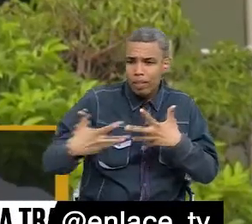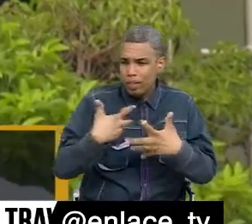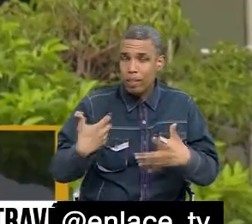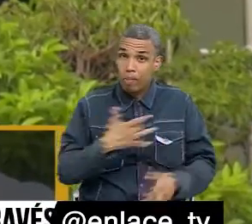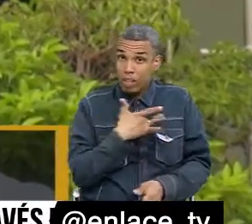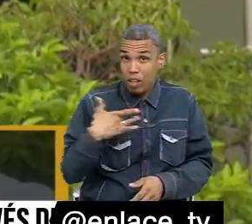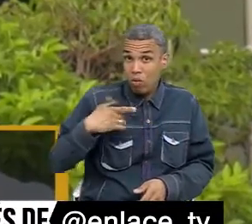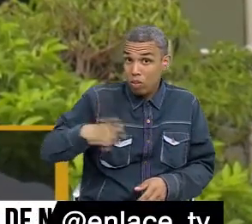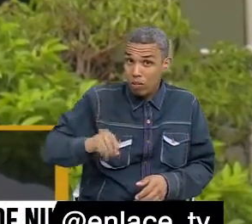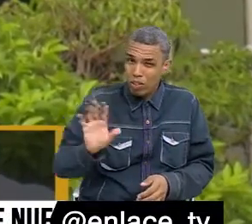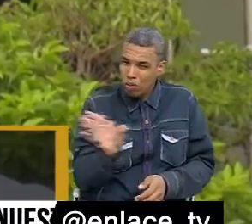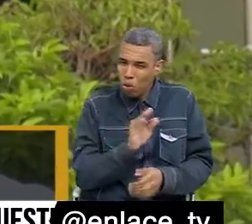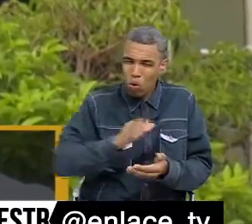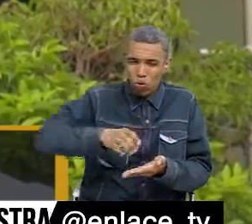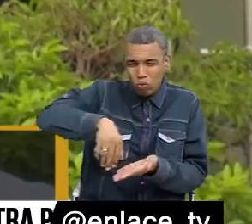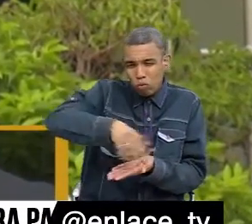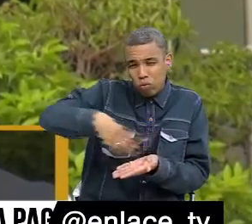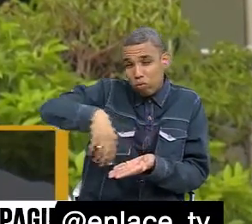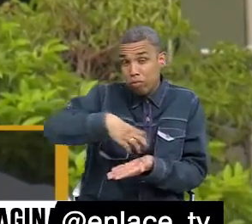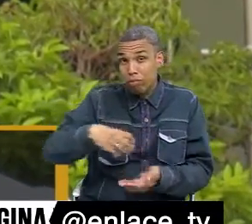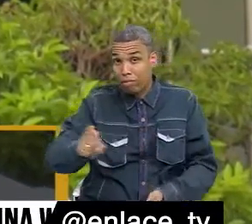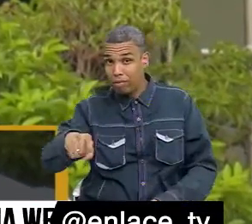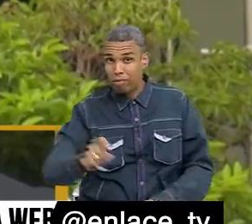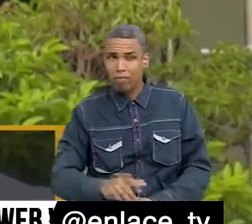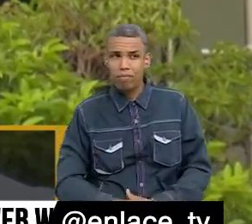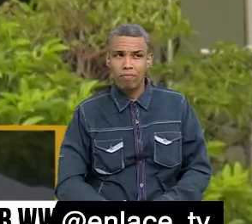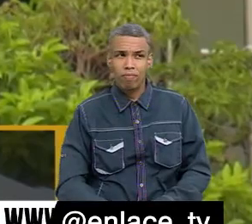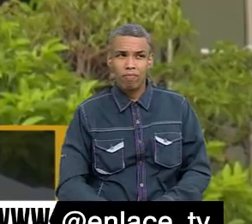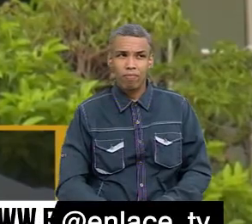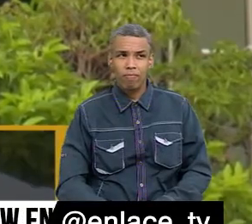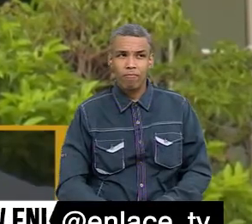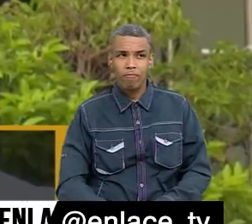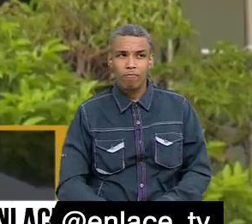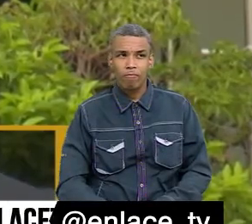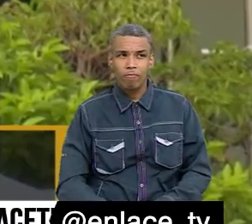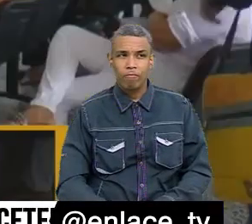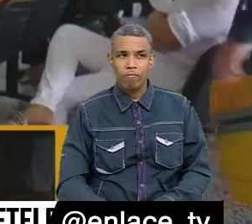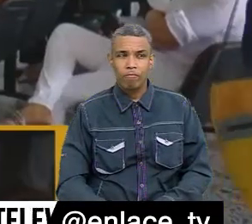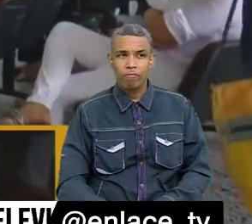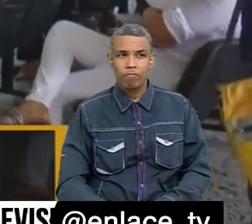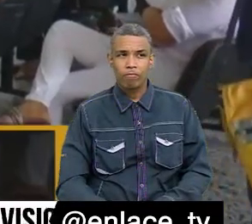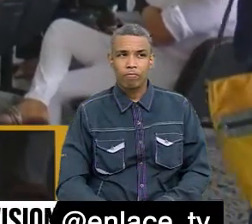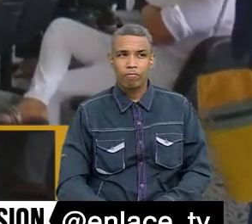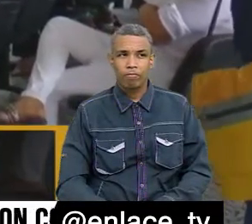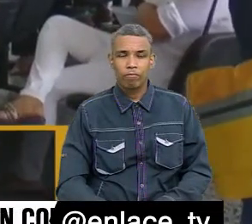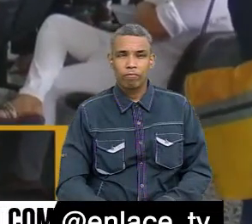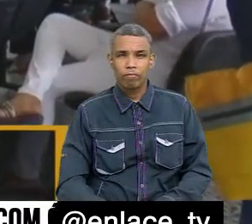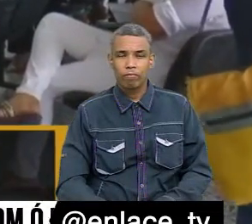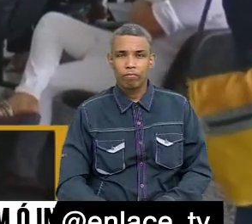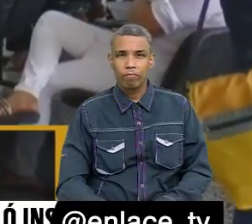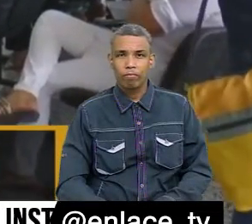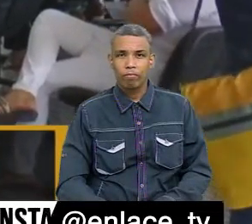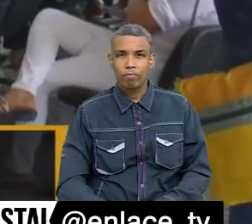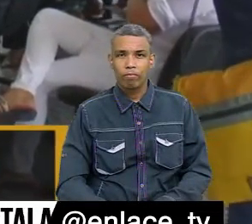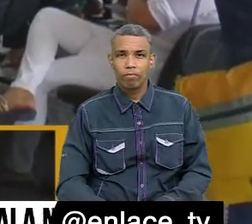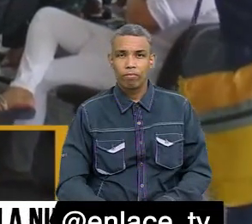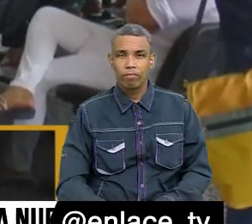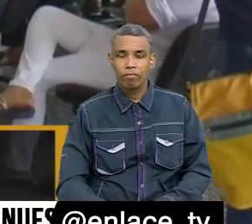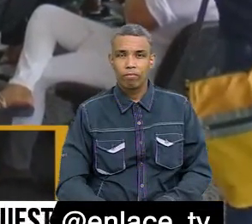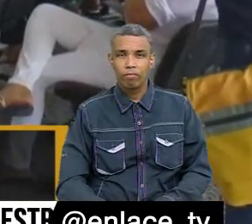todos los beneficiarios de la salud de Ecopetrol y de todos los beneficiarios de la salud de Barranca Bermeja asistan a ese